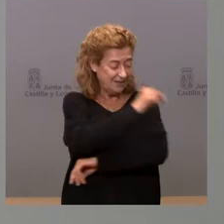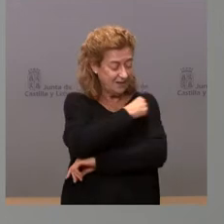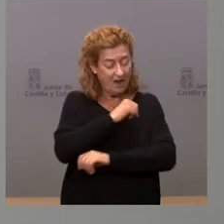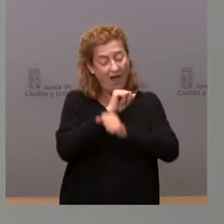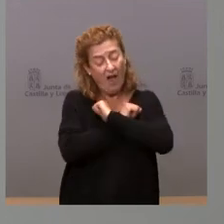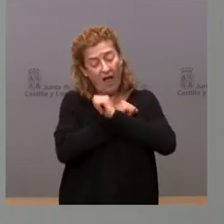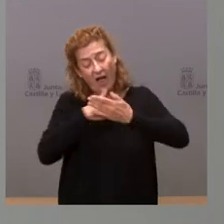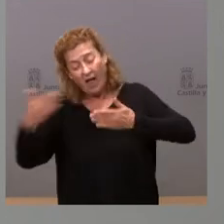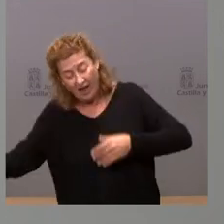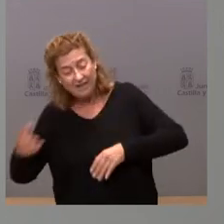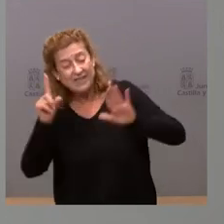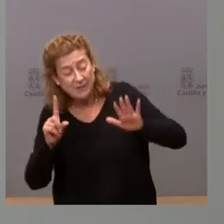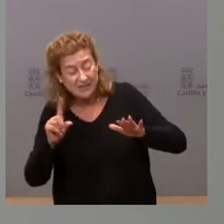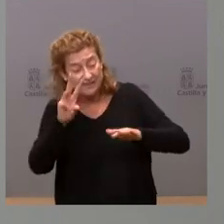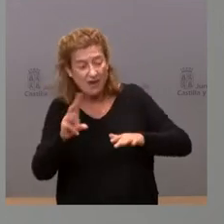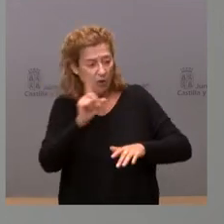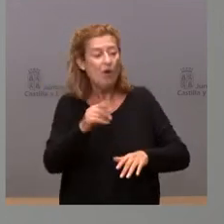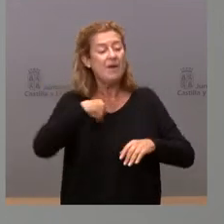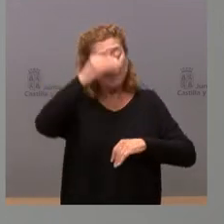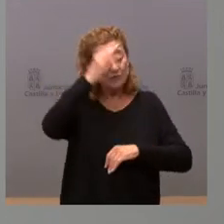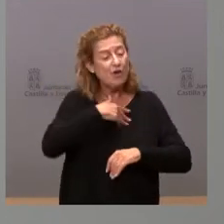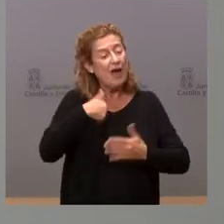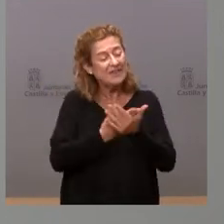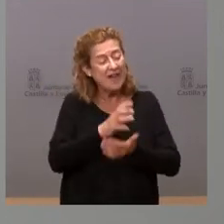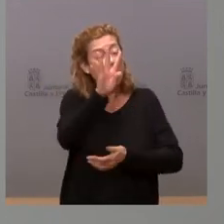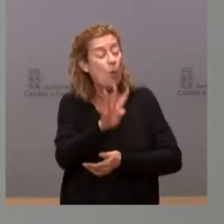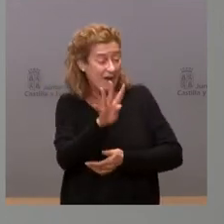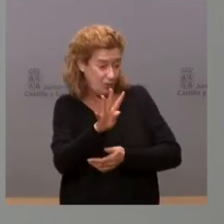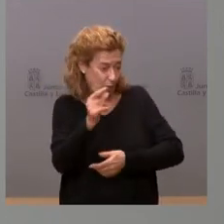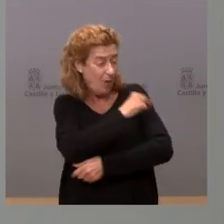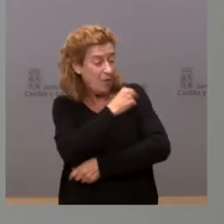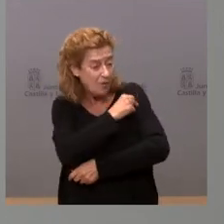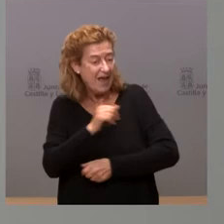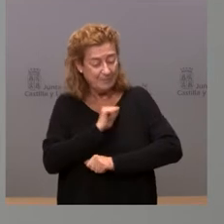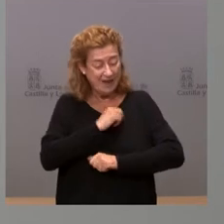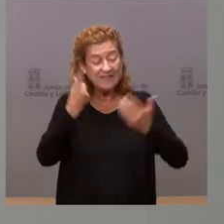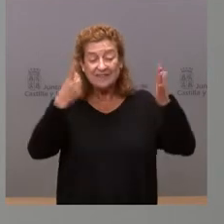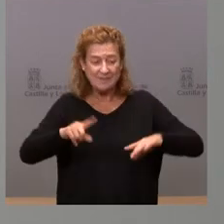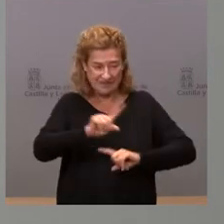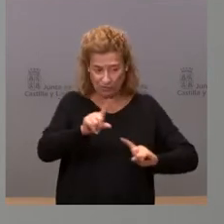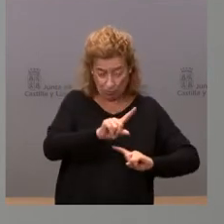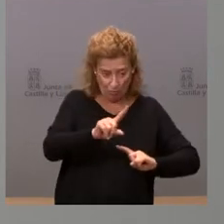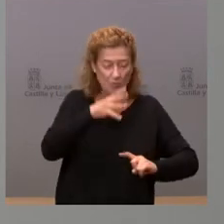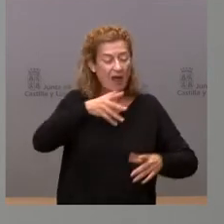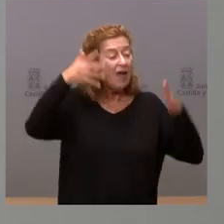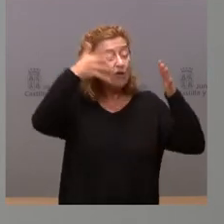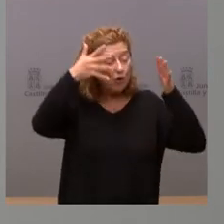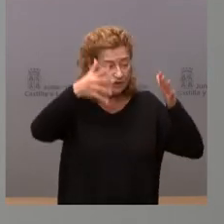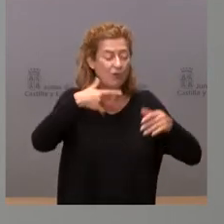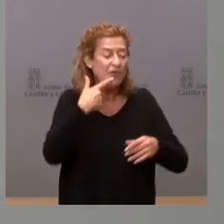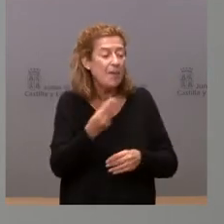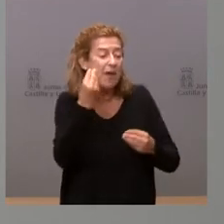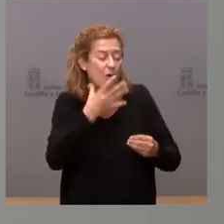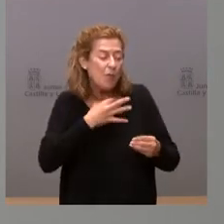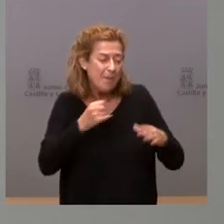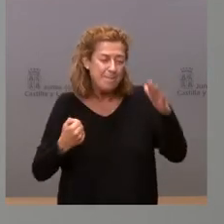dosis de vacunas sino que se estudie tal y como dicen las indicaciones del ff de que sea como máximo que se pueda hacer